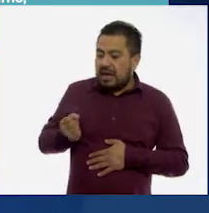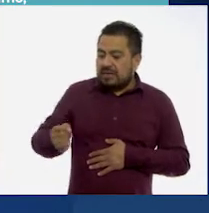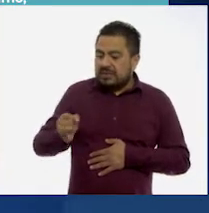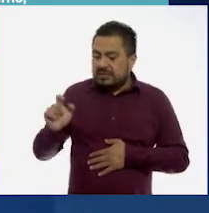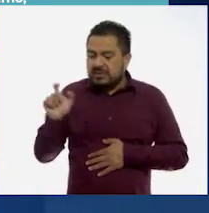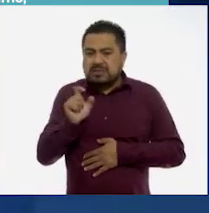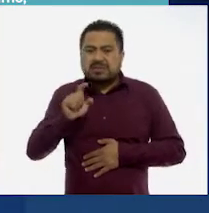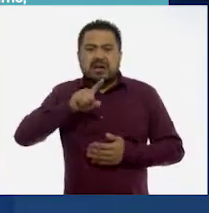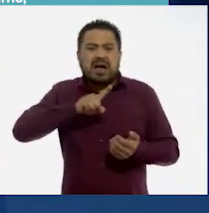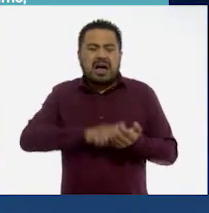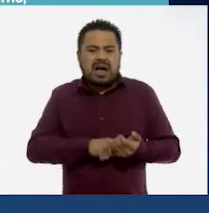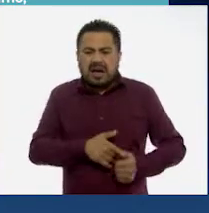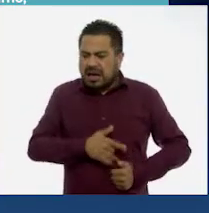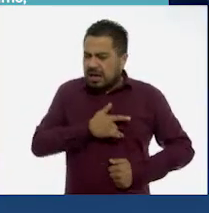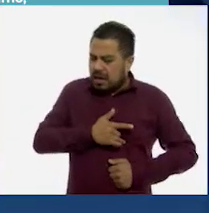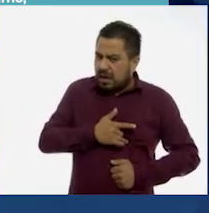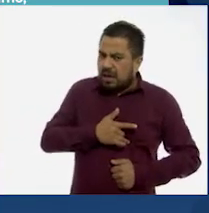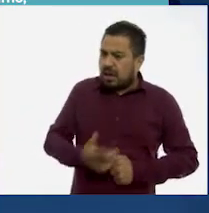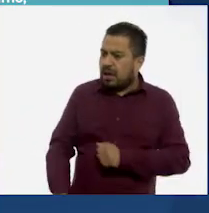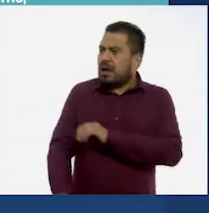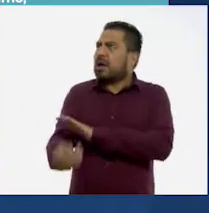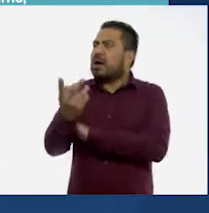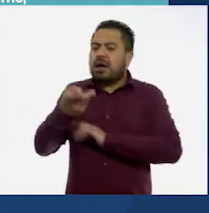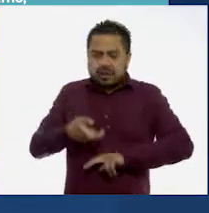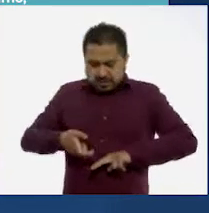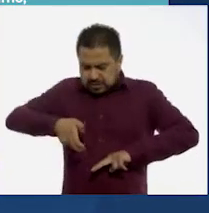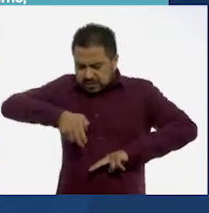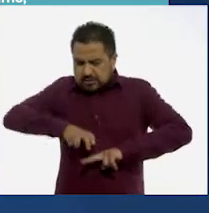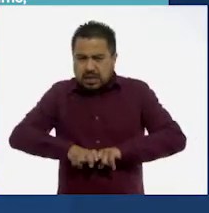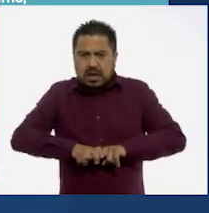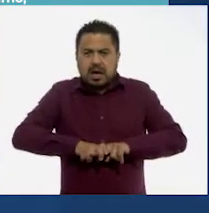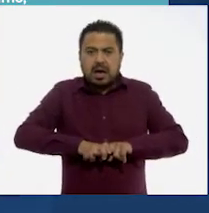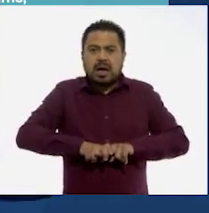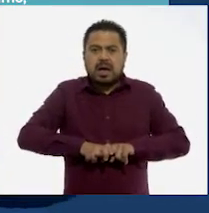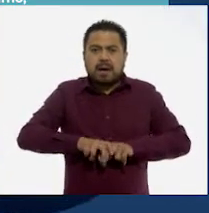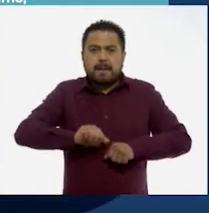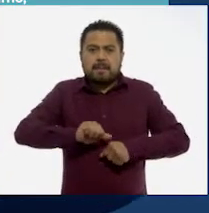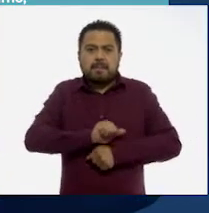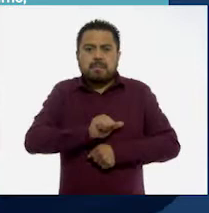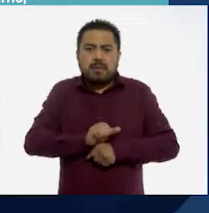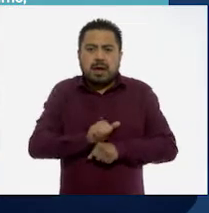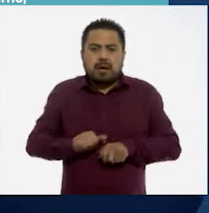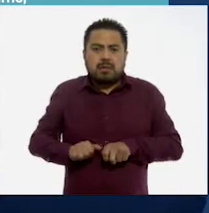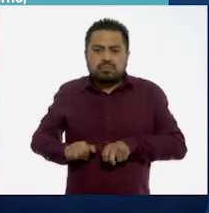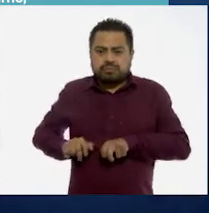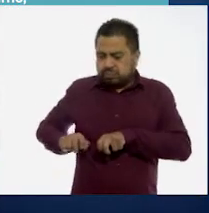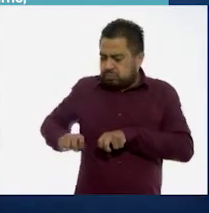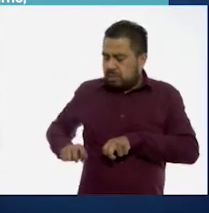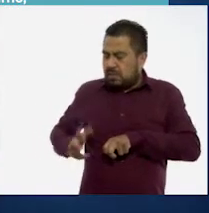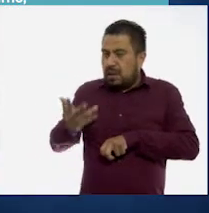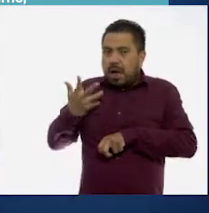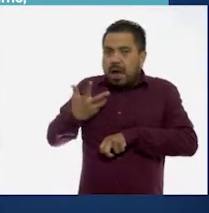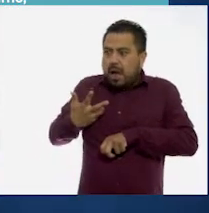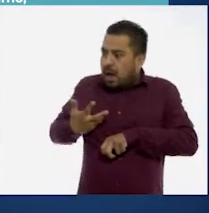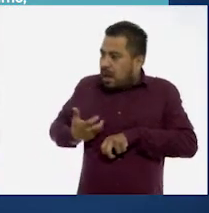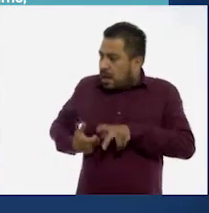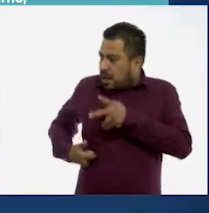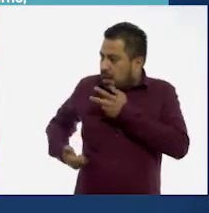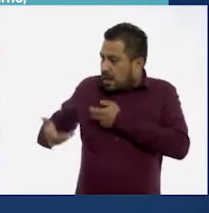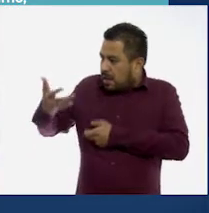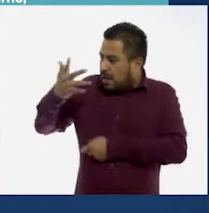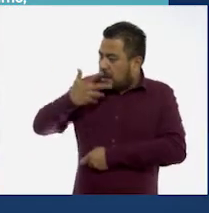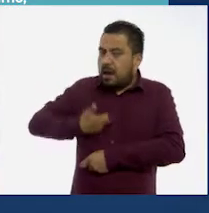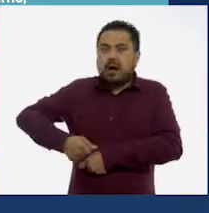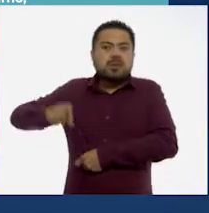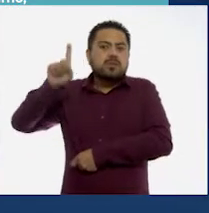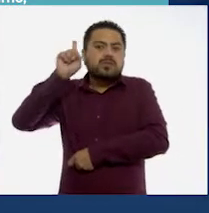menos se lo esperaban, aparecía sentada a un lado del que iba manejando. El susto que se llevaban. La